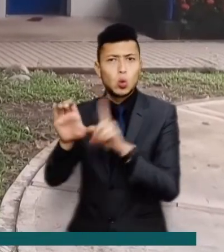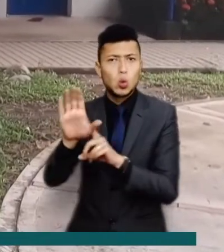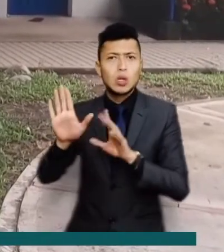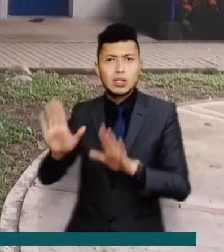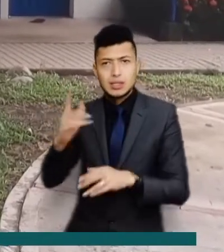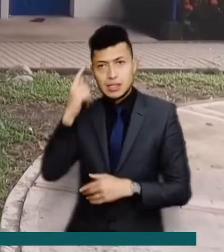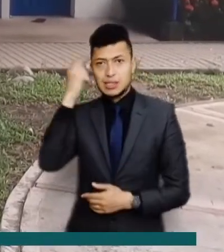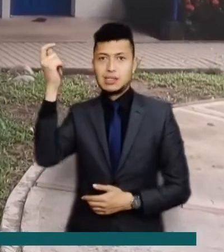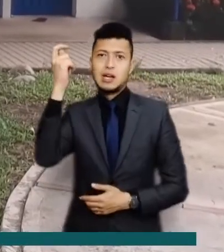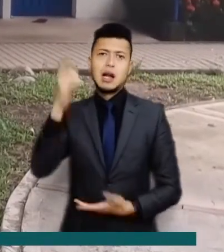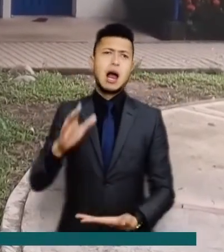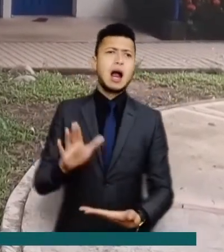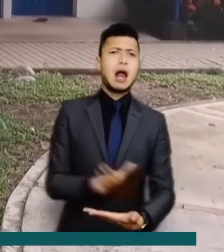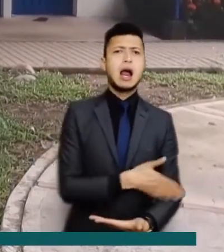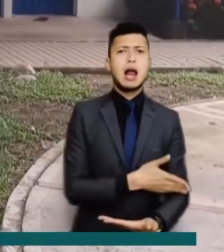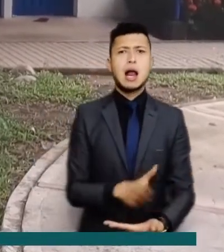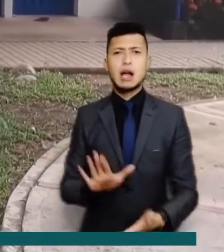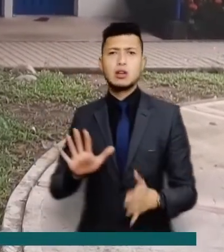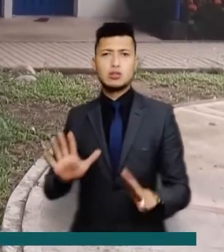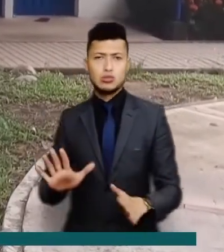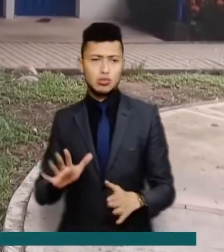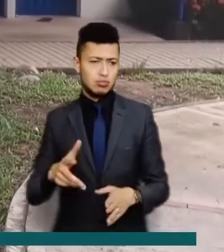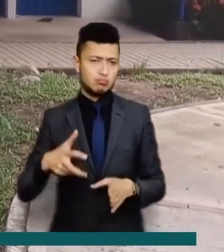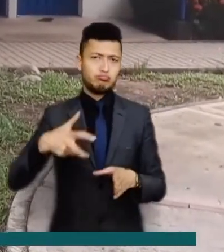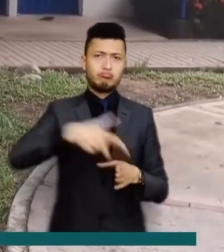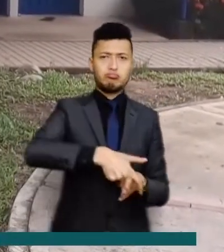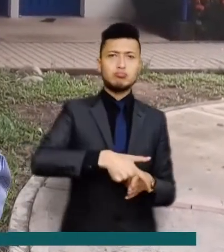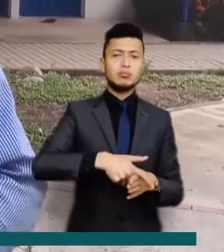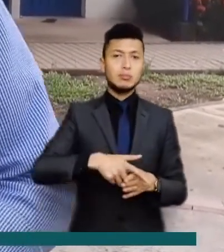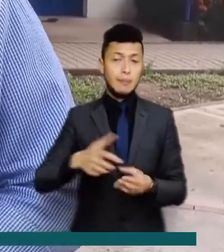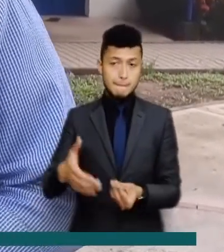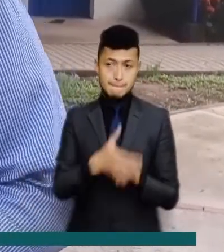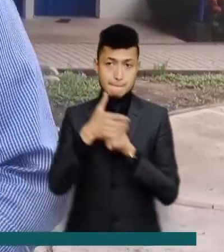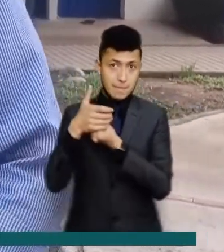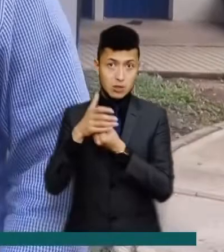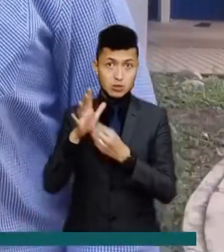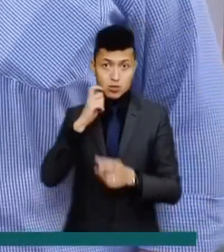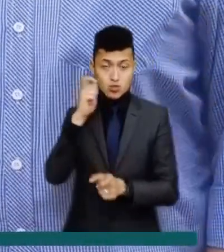los cantos de vaquería, reconocidos como patrimonio inmaterial de la humanidad.